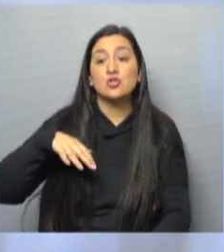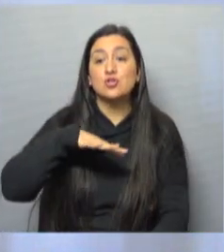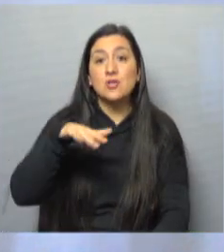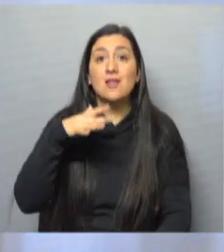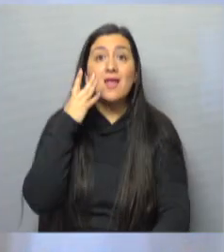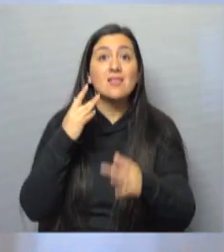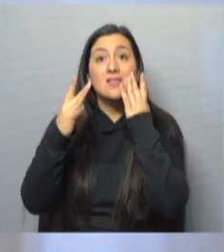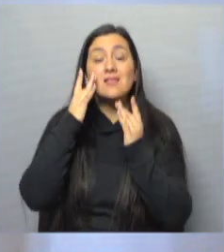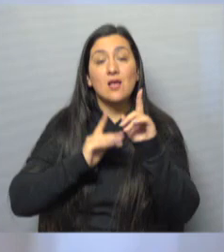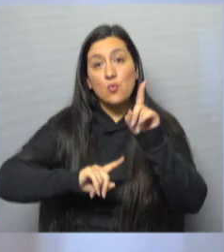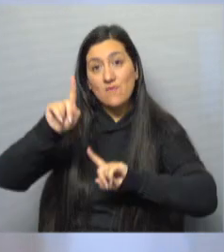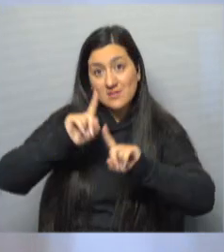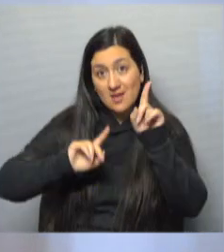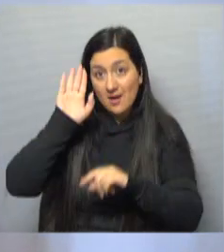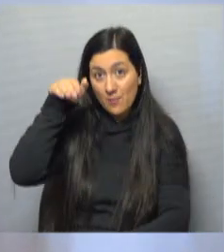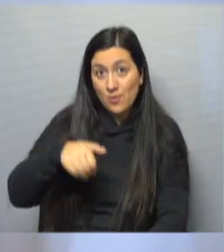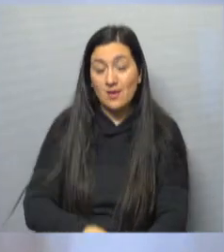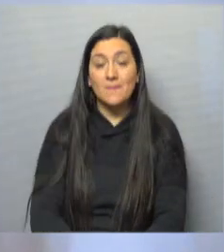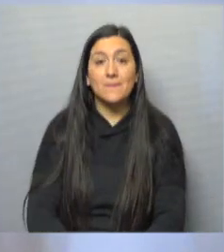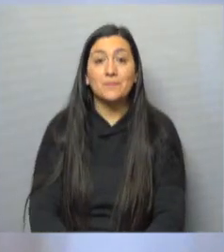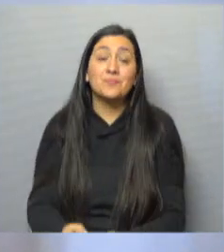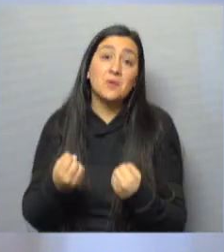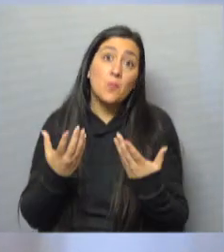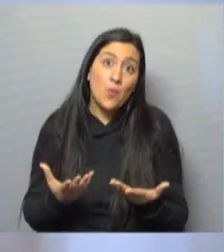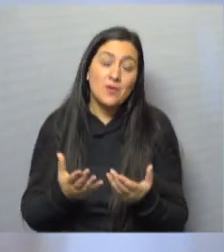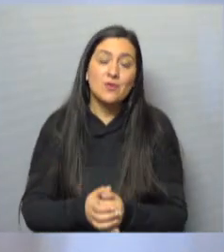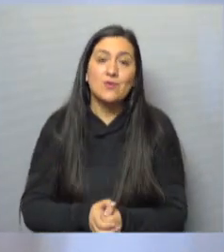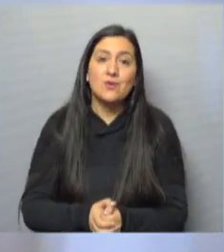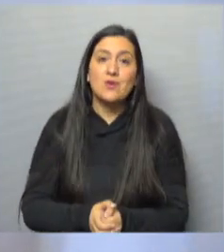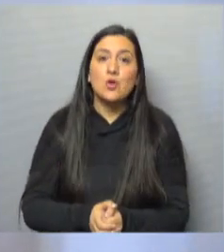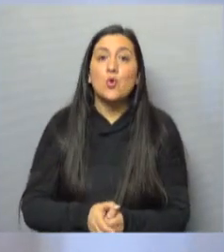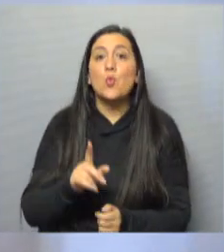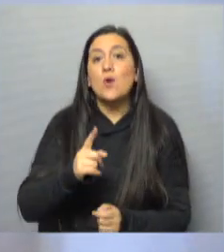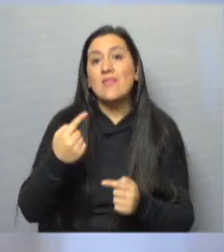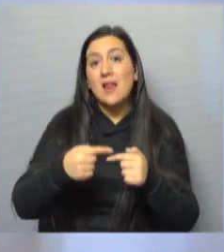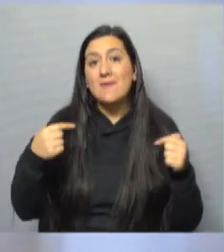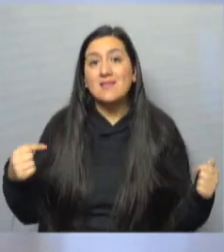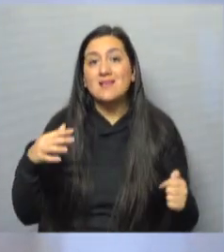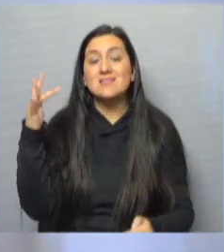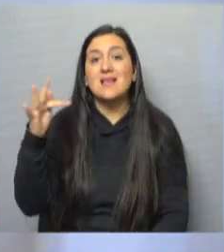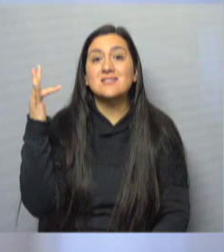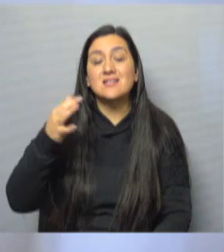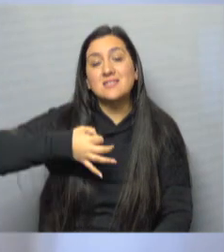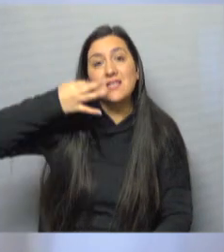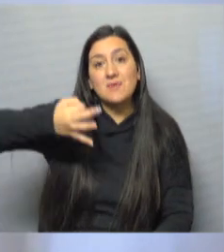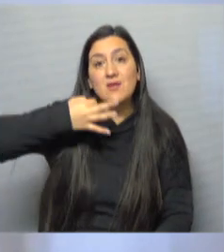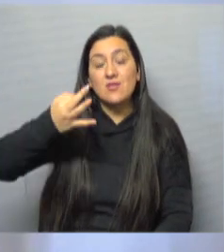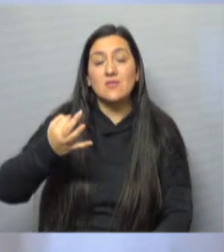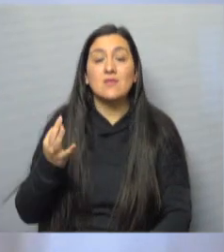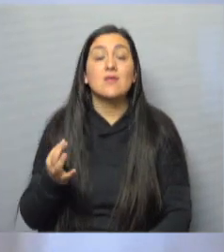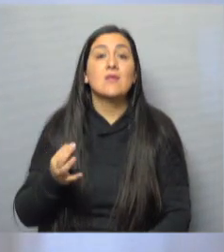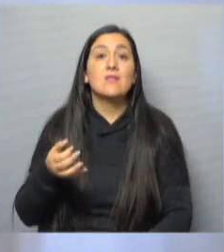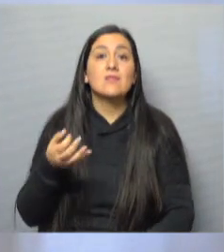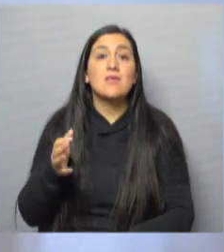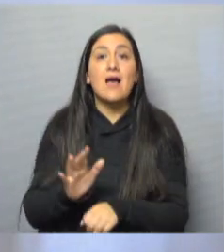artística de la universidad y bueno en el marco de una de las asignaturas taller seminario de actores culturales